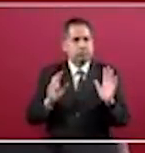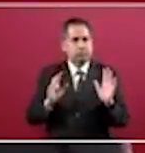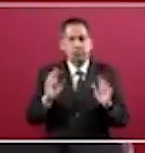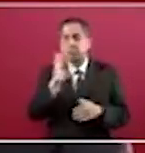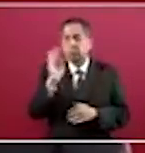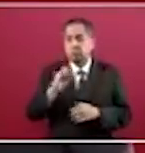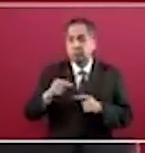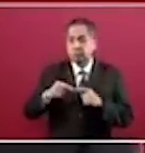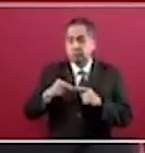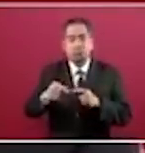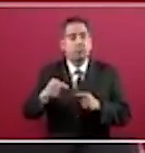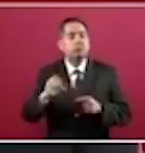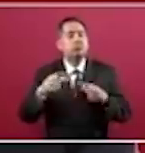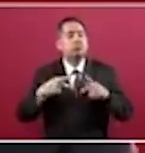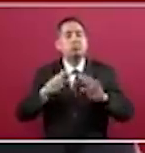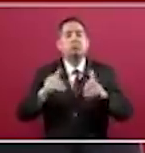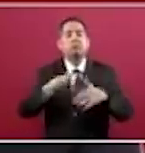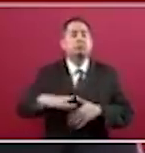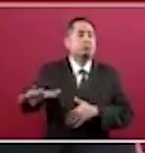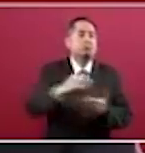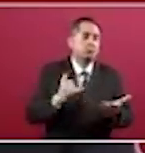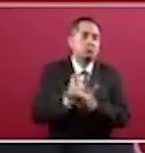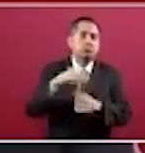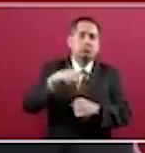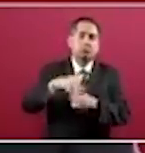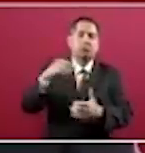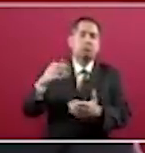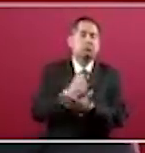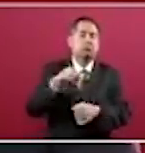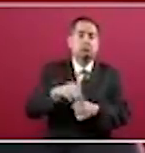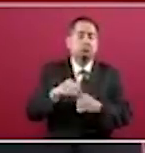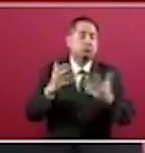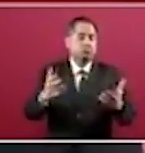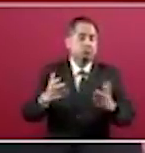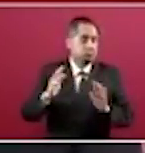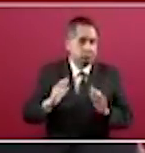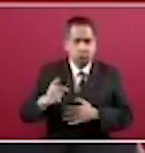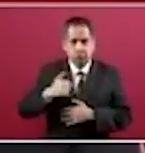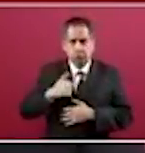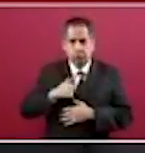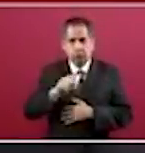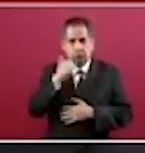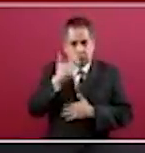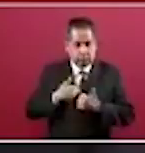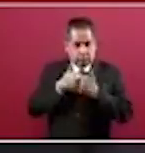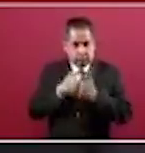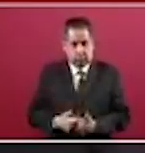y al final de cuentas va a ser el pueblo el que va a decidir siempre. Y yo no voy a quedarme